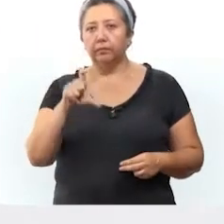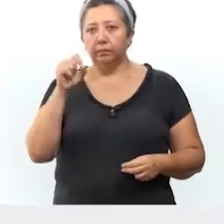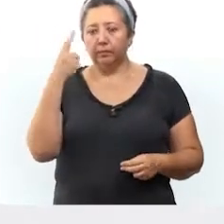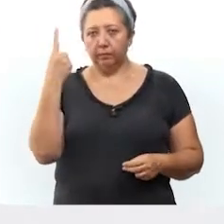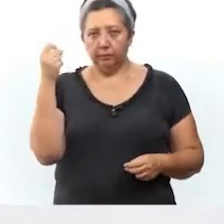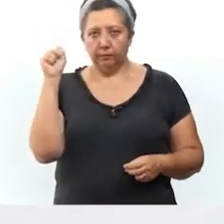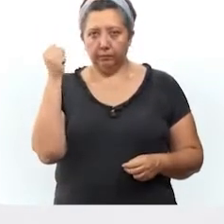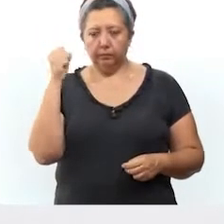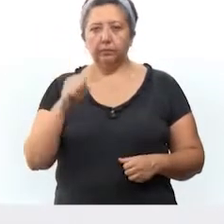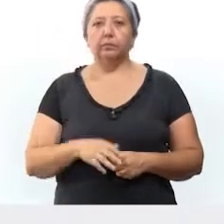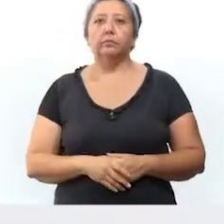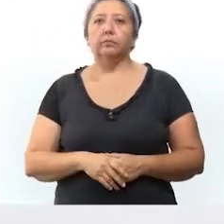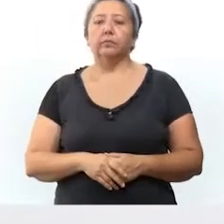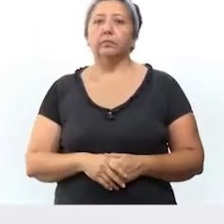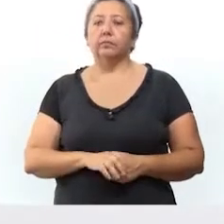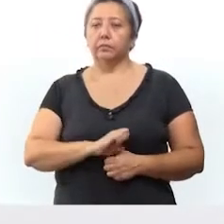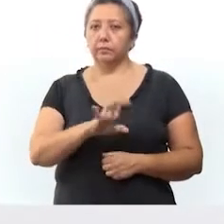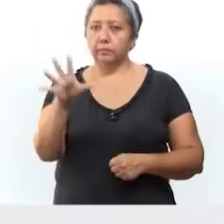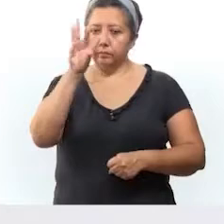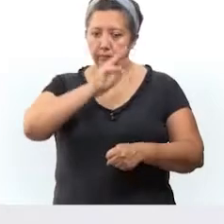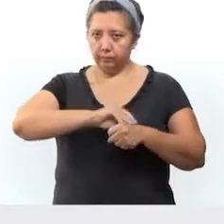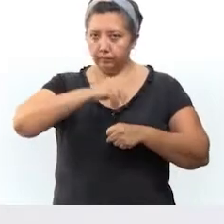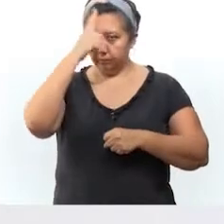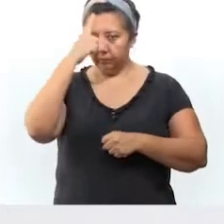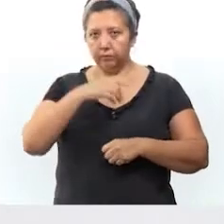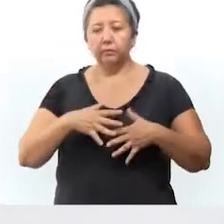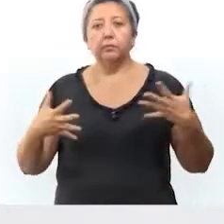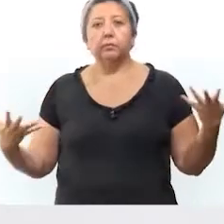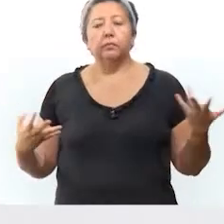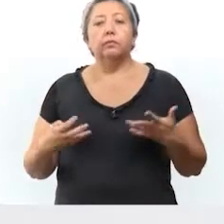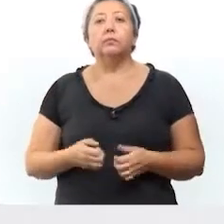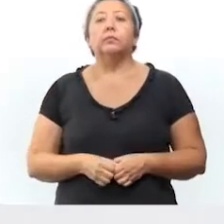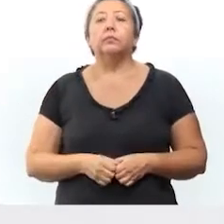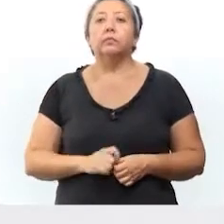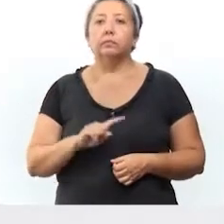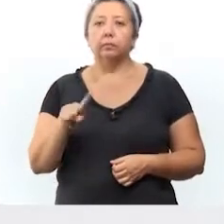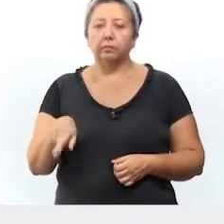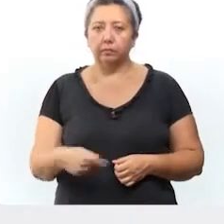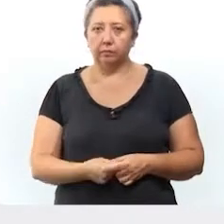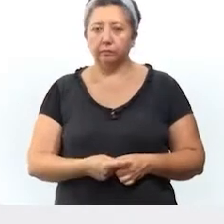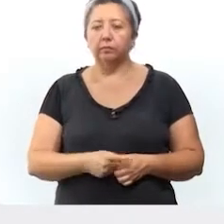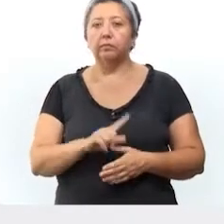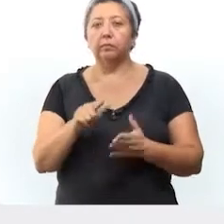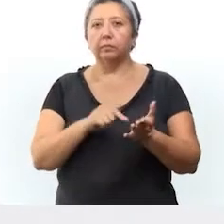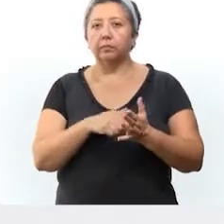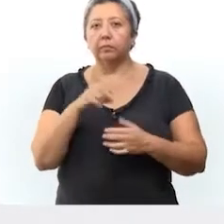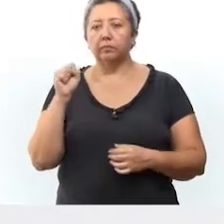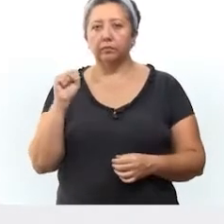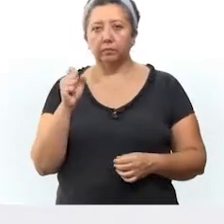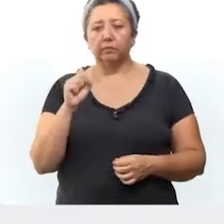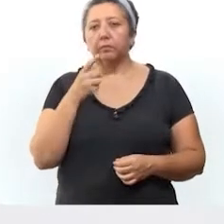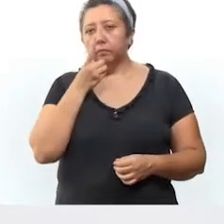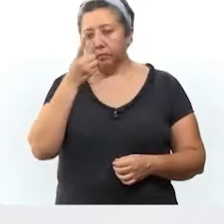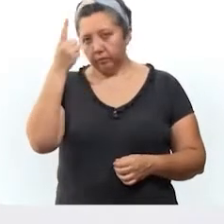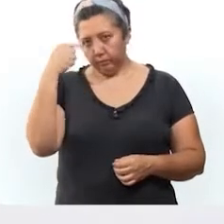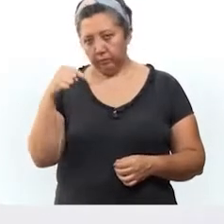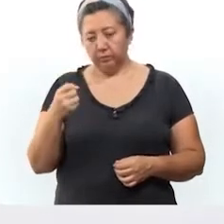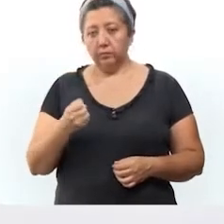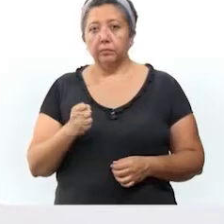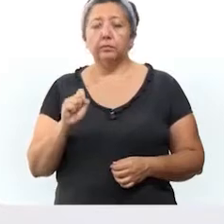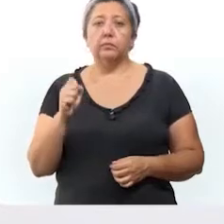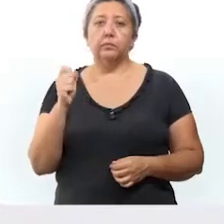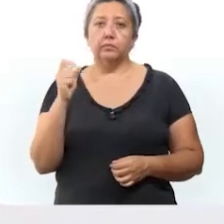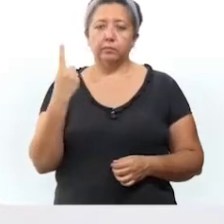21 de septiembre. Los espacios habilitados para llevar a cabo esta tarea son los macrocentros de vacunación adecuados en el Centro